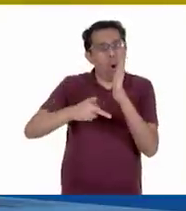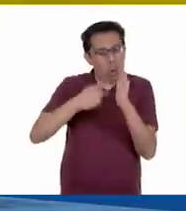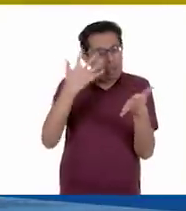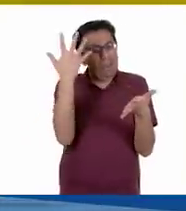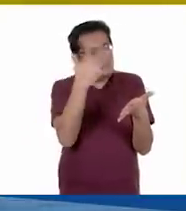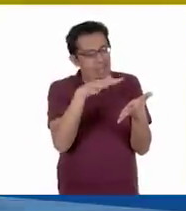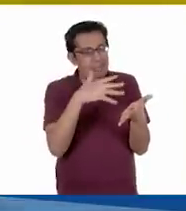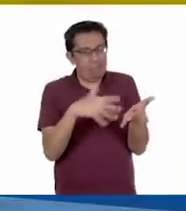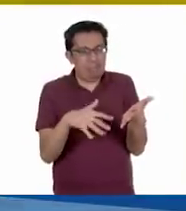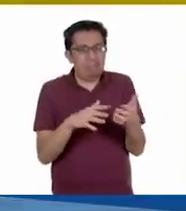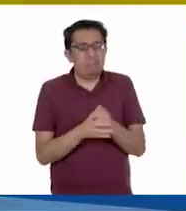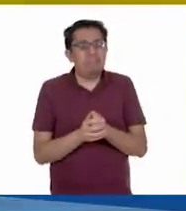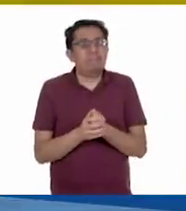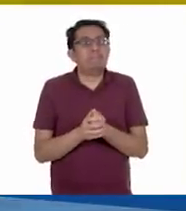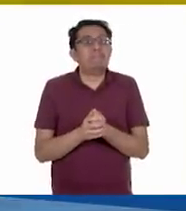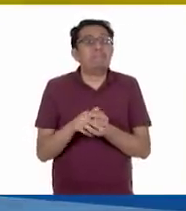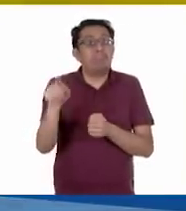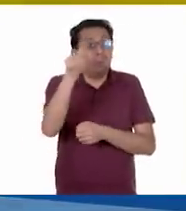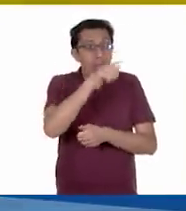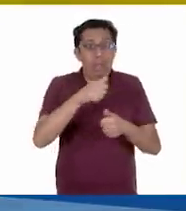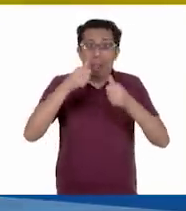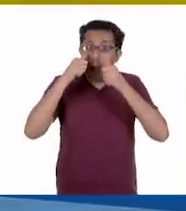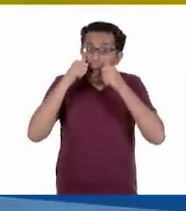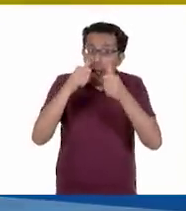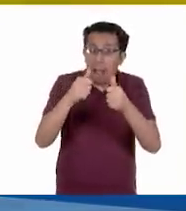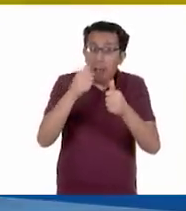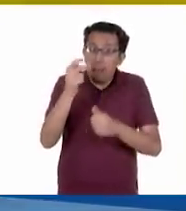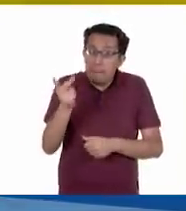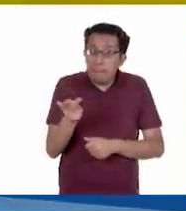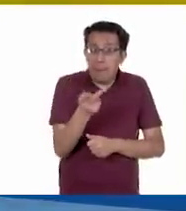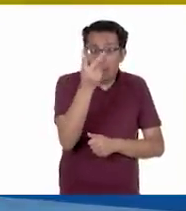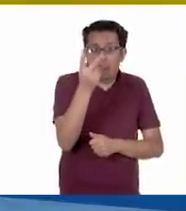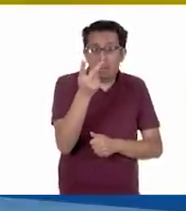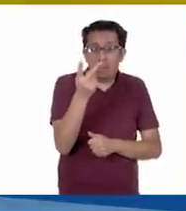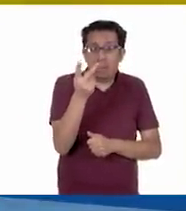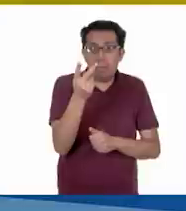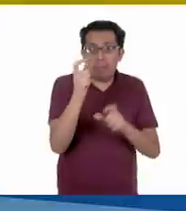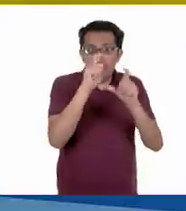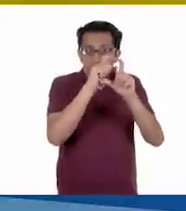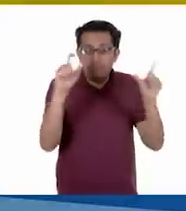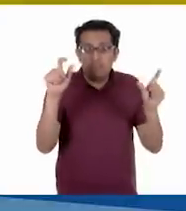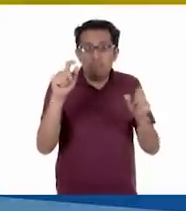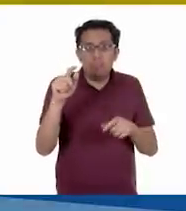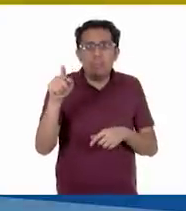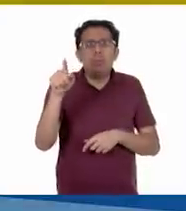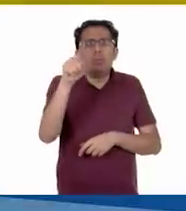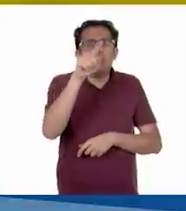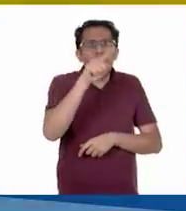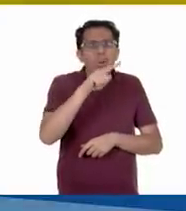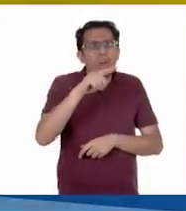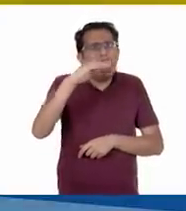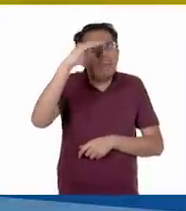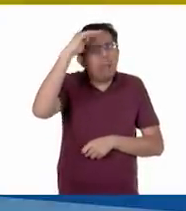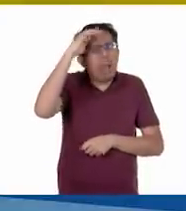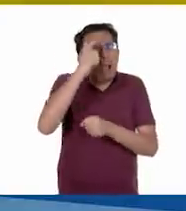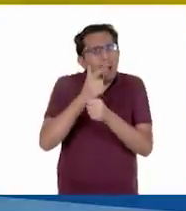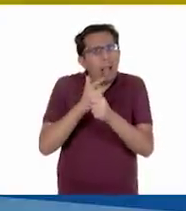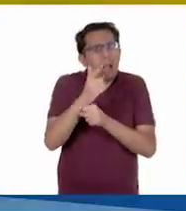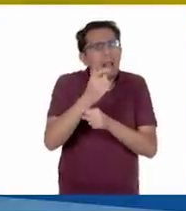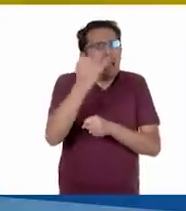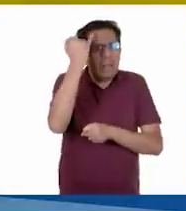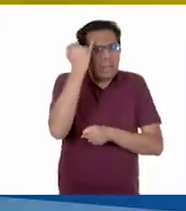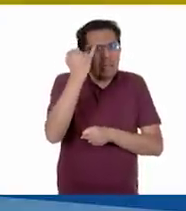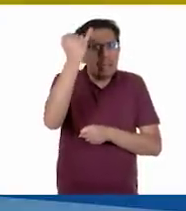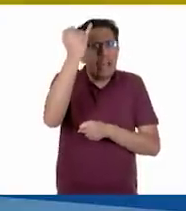texto? Ponemos mucha atención a la pregunta y tratamos de encontrar la idea clave en la respuesta. ¿Qué les